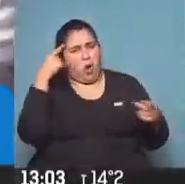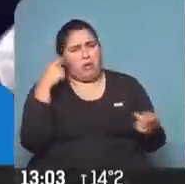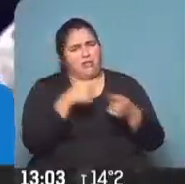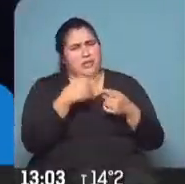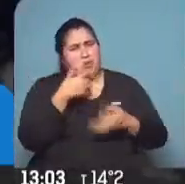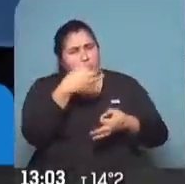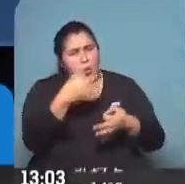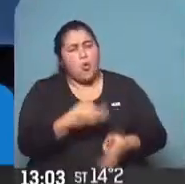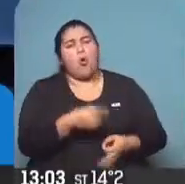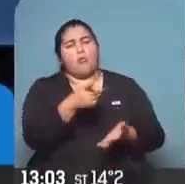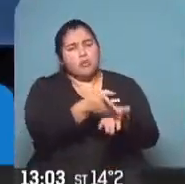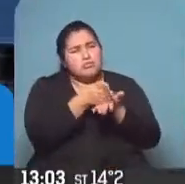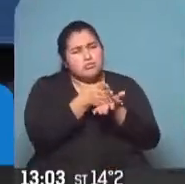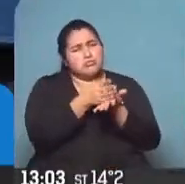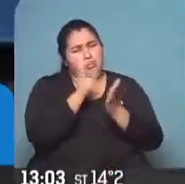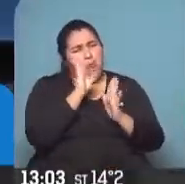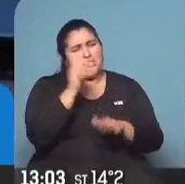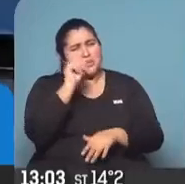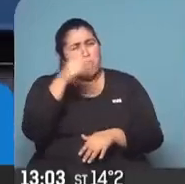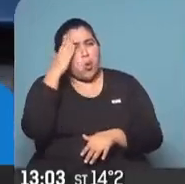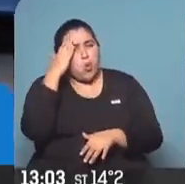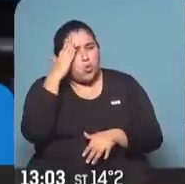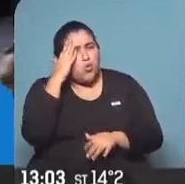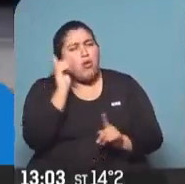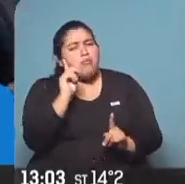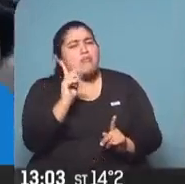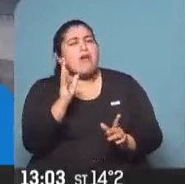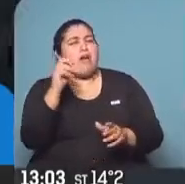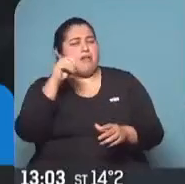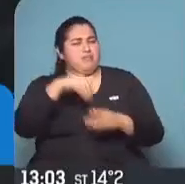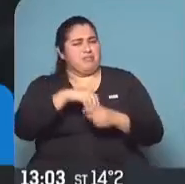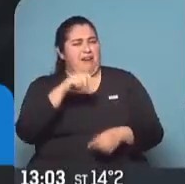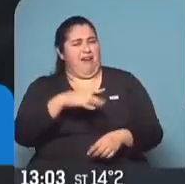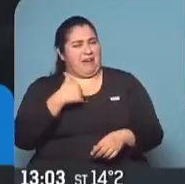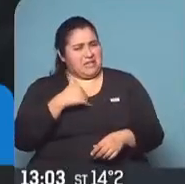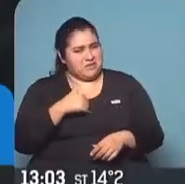conviviendo las monjas las previsiones de la república argentina